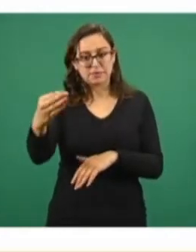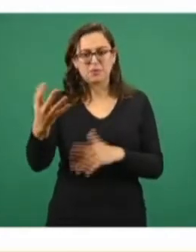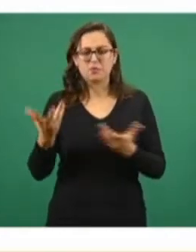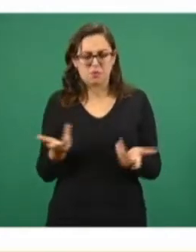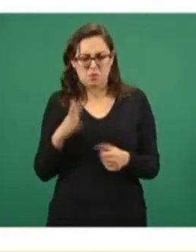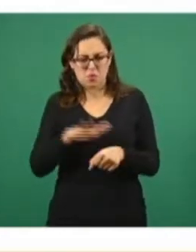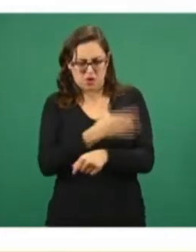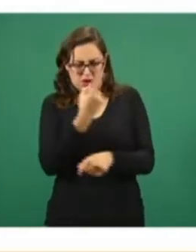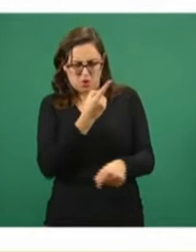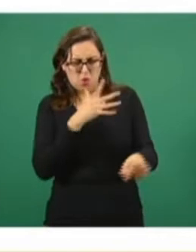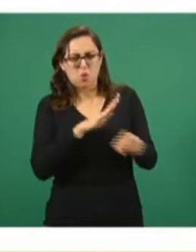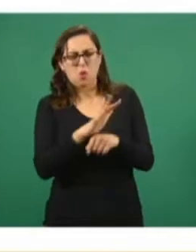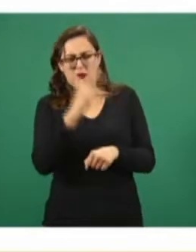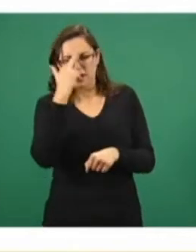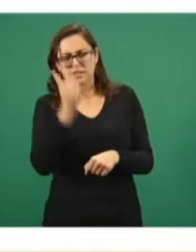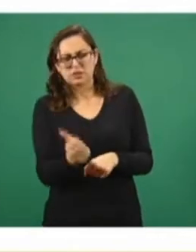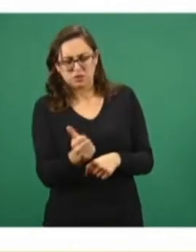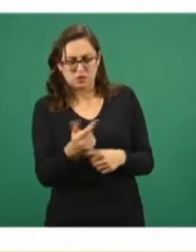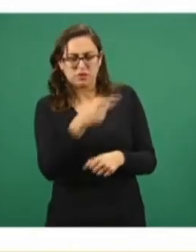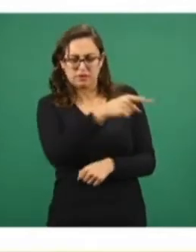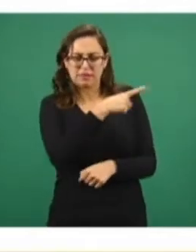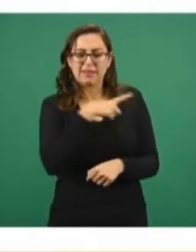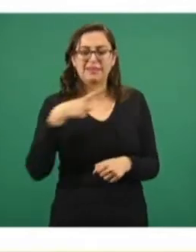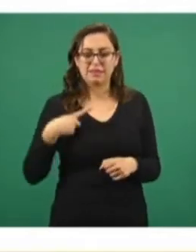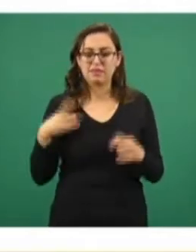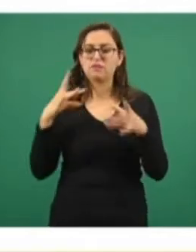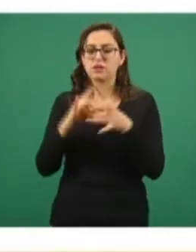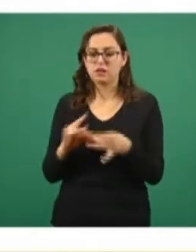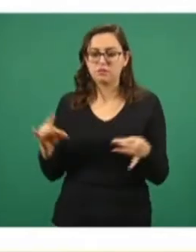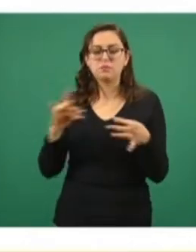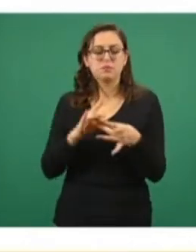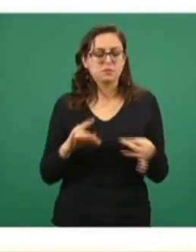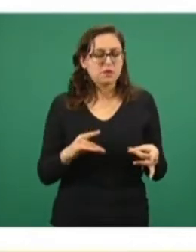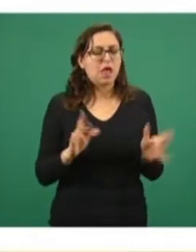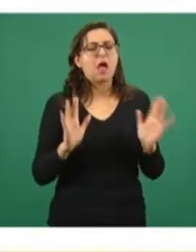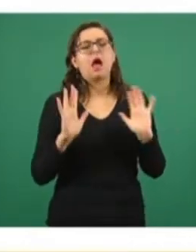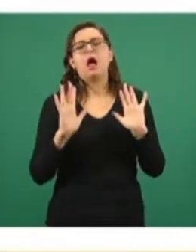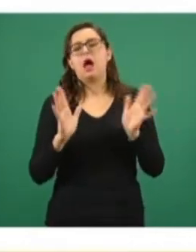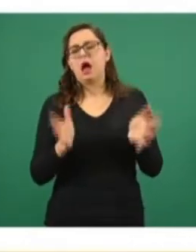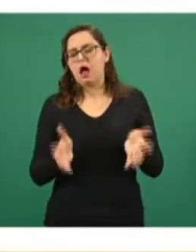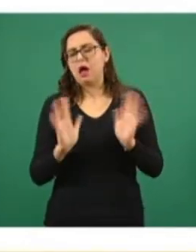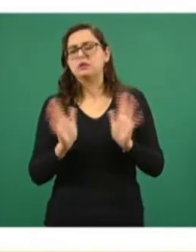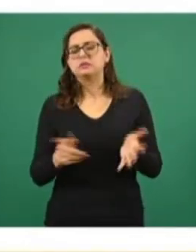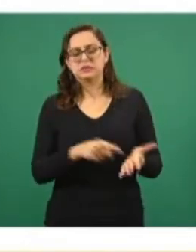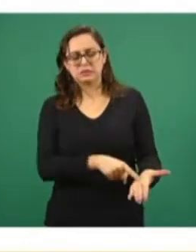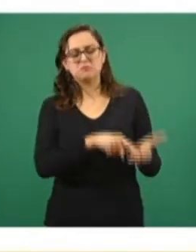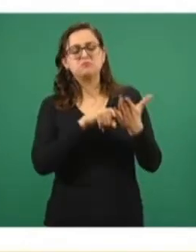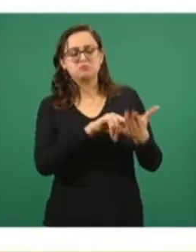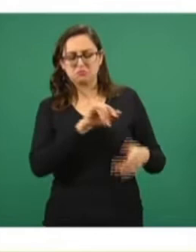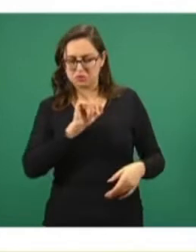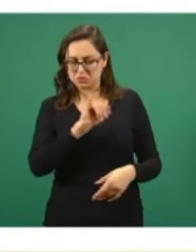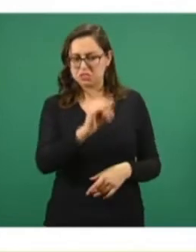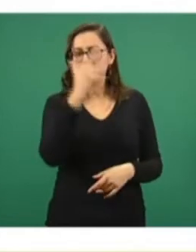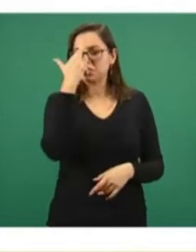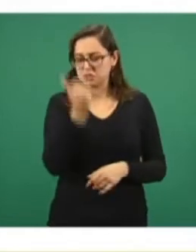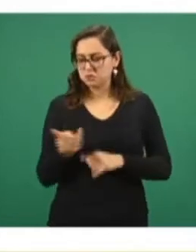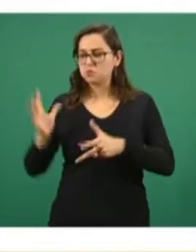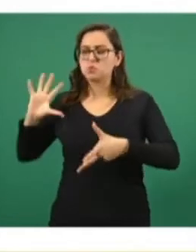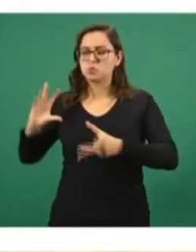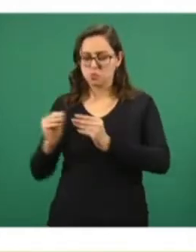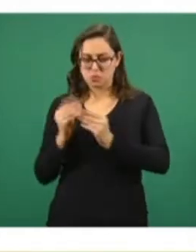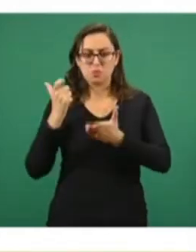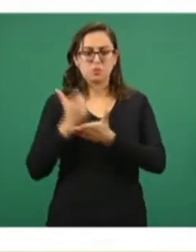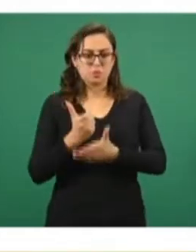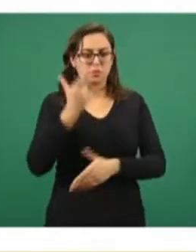explicar a partir de qué momento y el director de la unidad puede justificar que se pague retroactivamente y por considerar